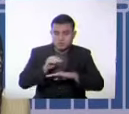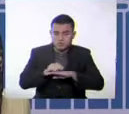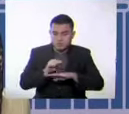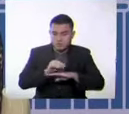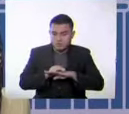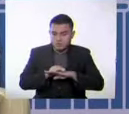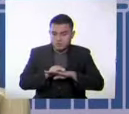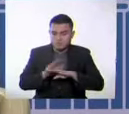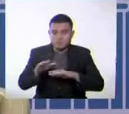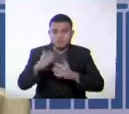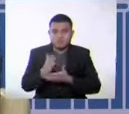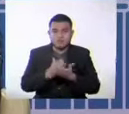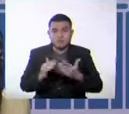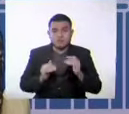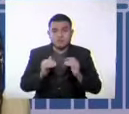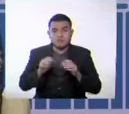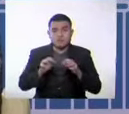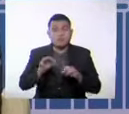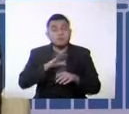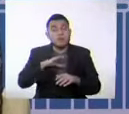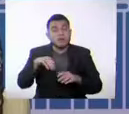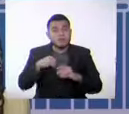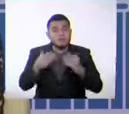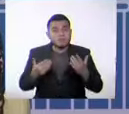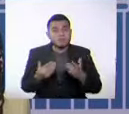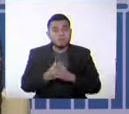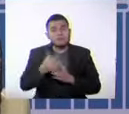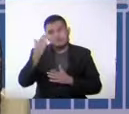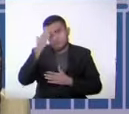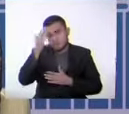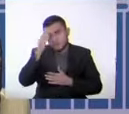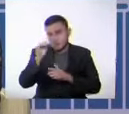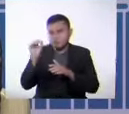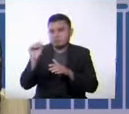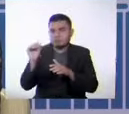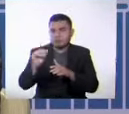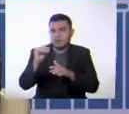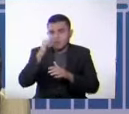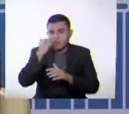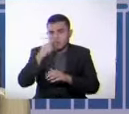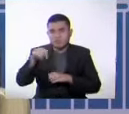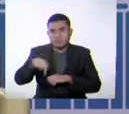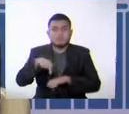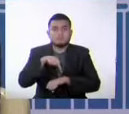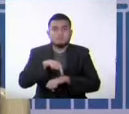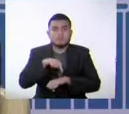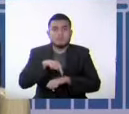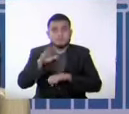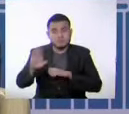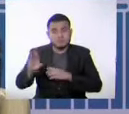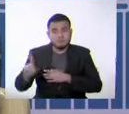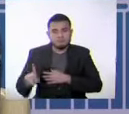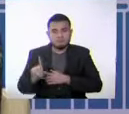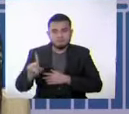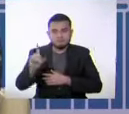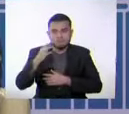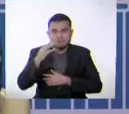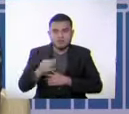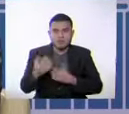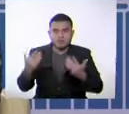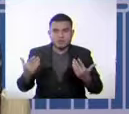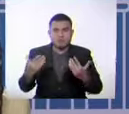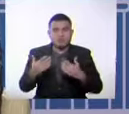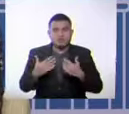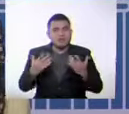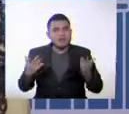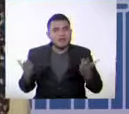son parte también para la familia, y saber orientar a los jóvenes en esta etapa evolutiva que trae y genera